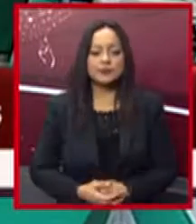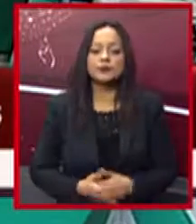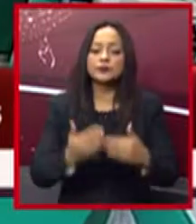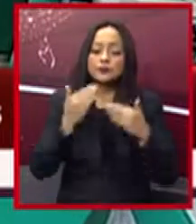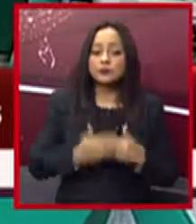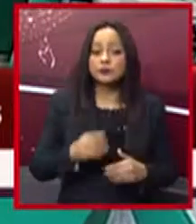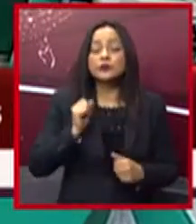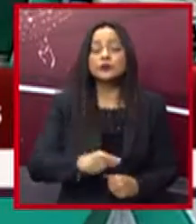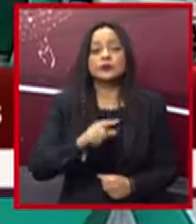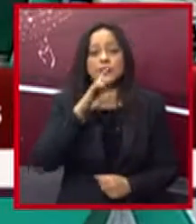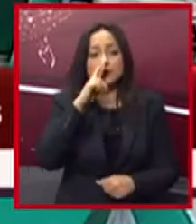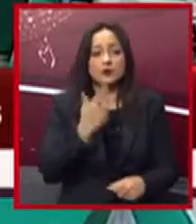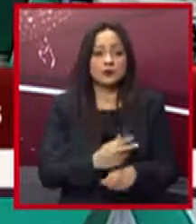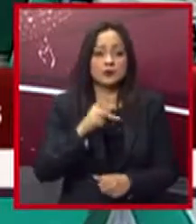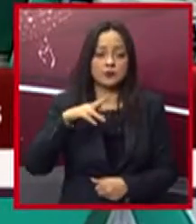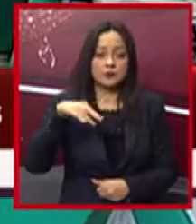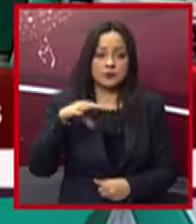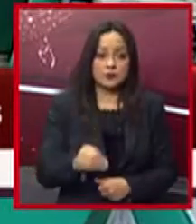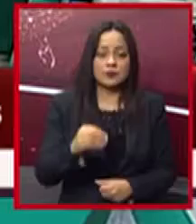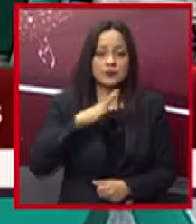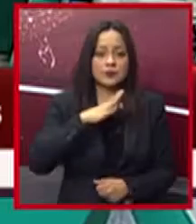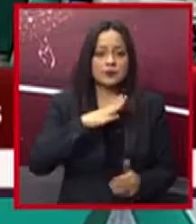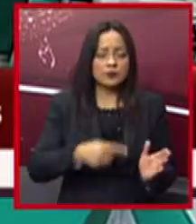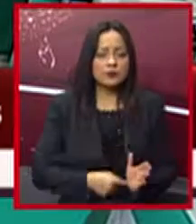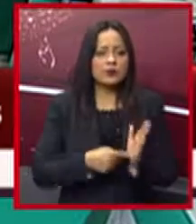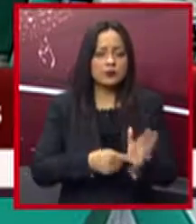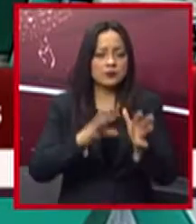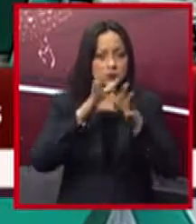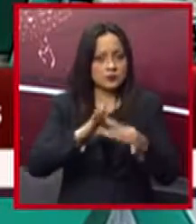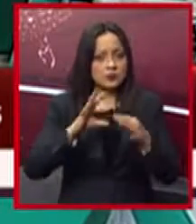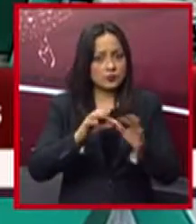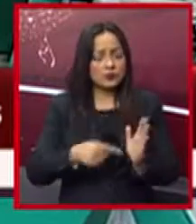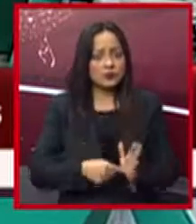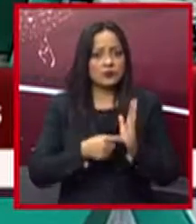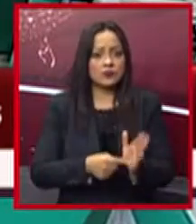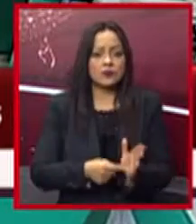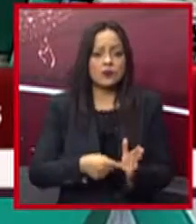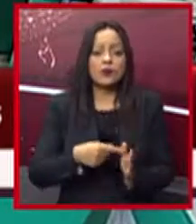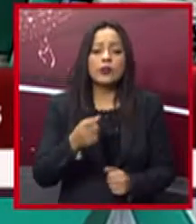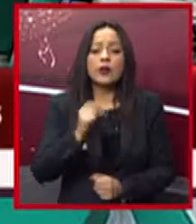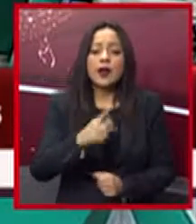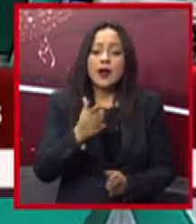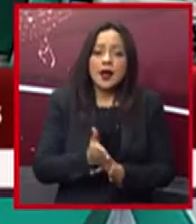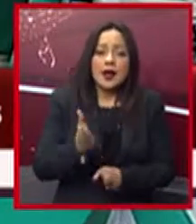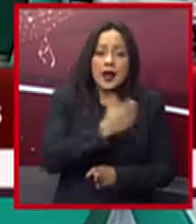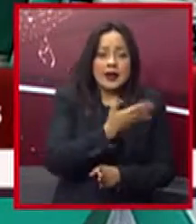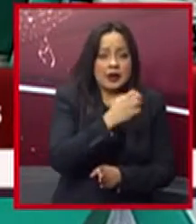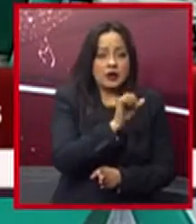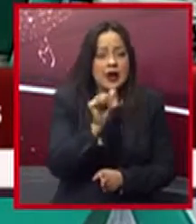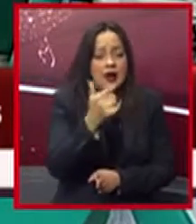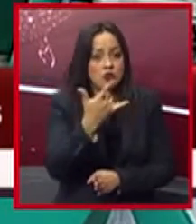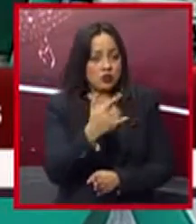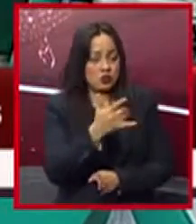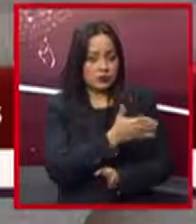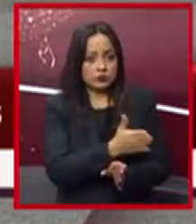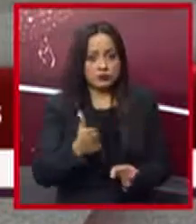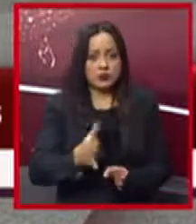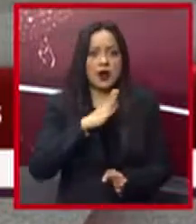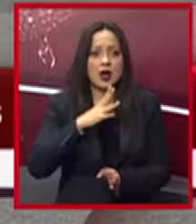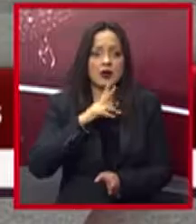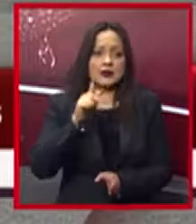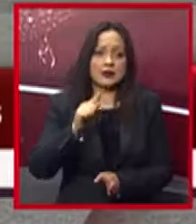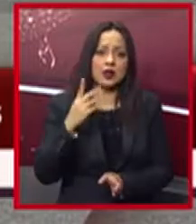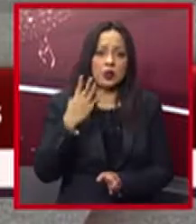Finalmente, el titular de la Procuraduría Federal del Consumidor dio a conocer también que en el primer semestre del año, de las más de 74.800